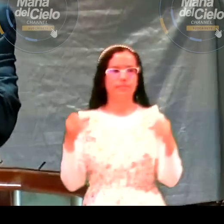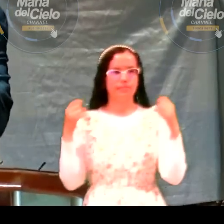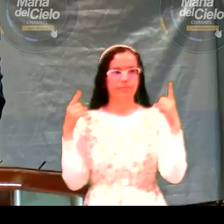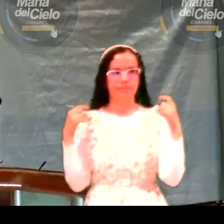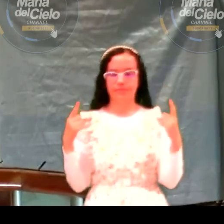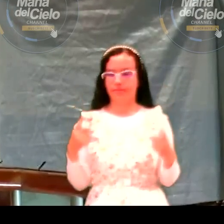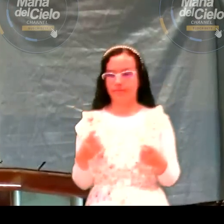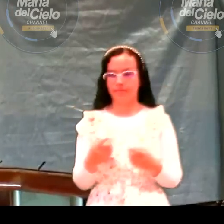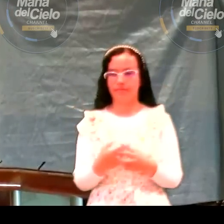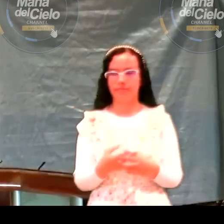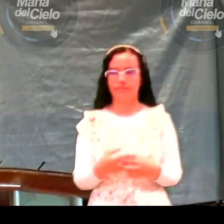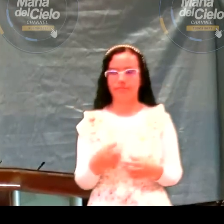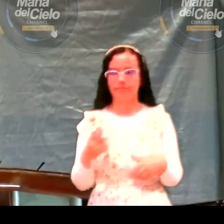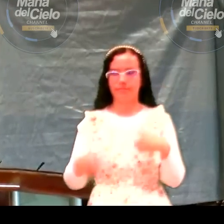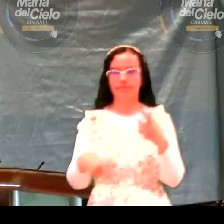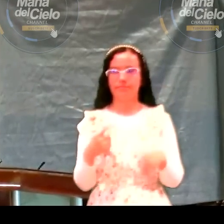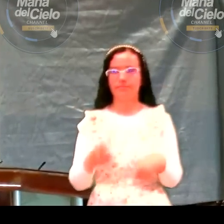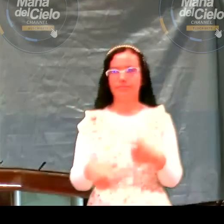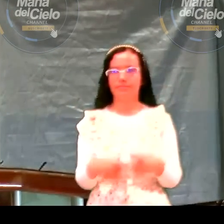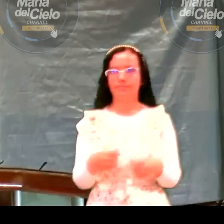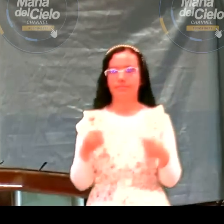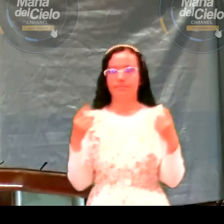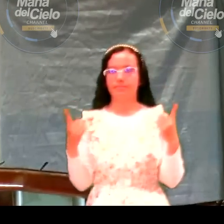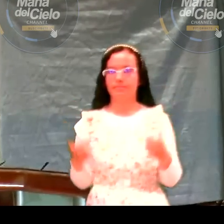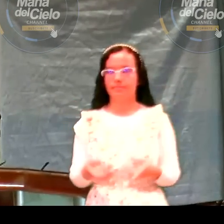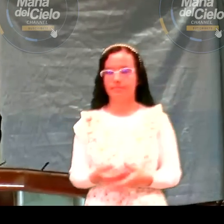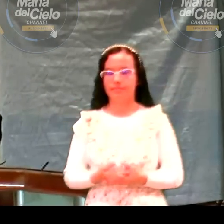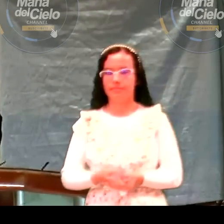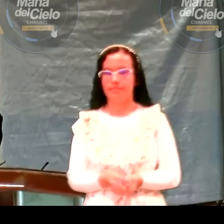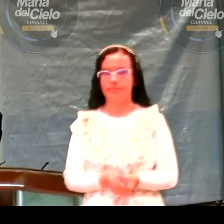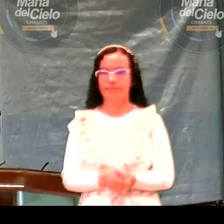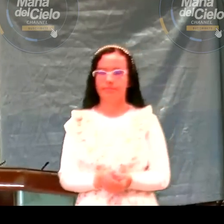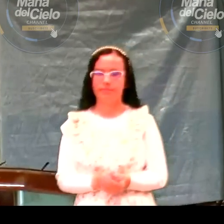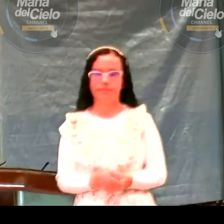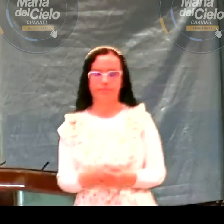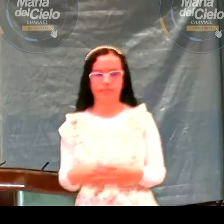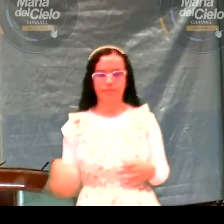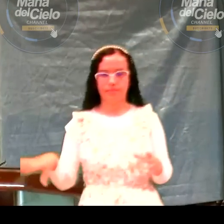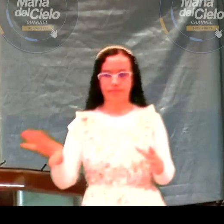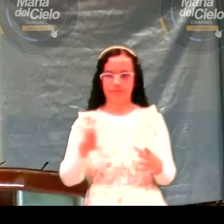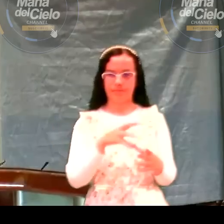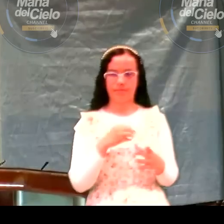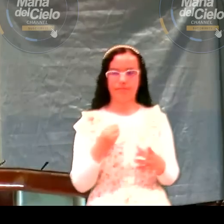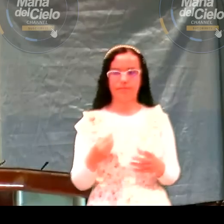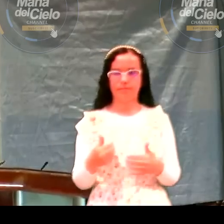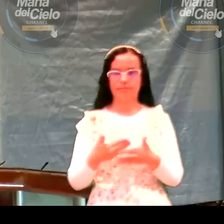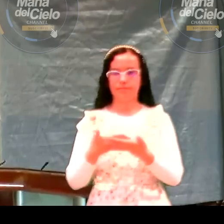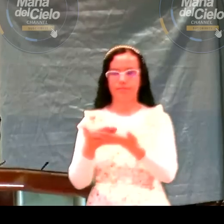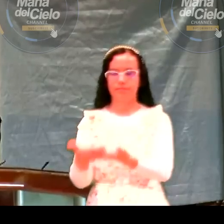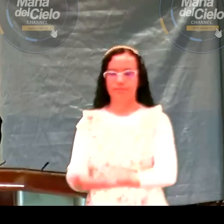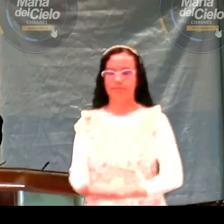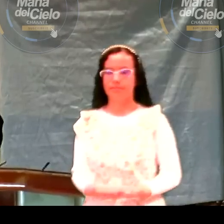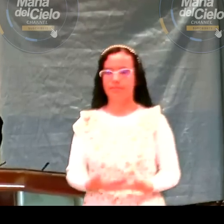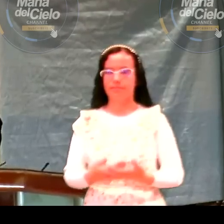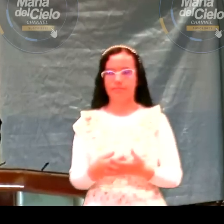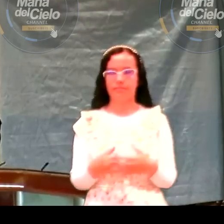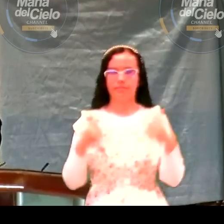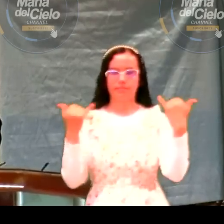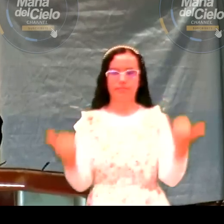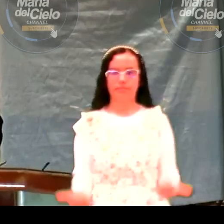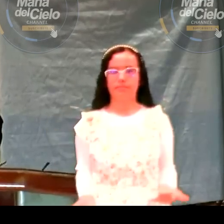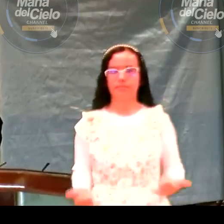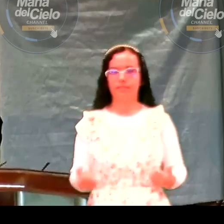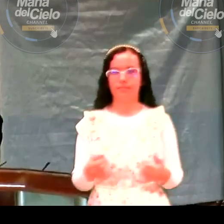La gente cree en todo lo que le ofrecen. Hoy la gente está buscando